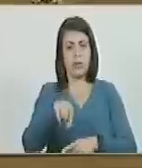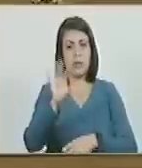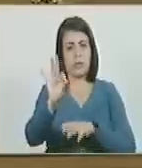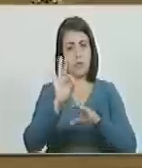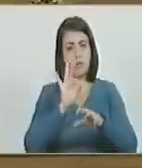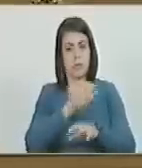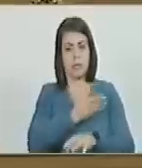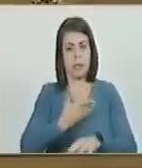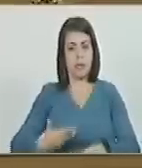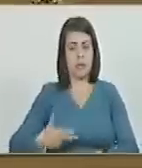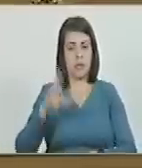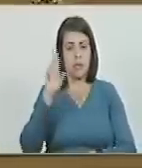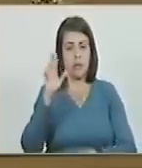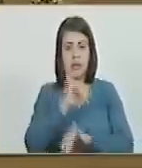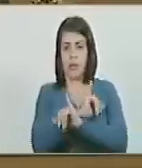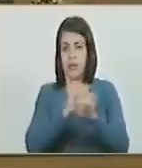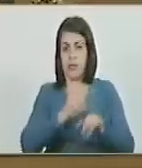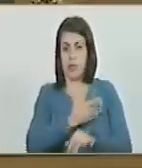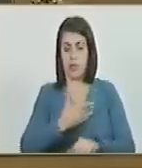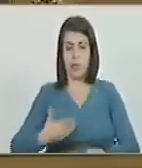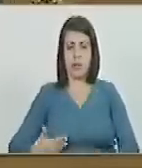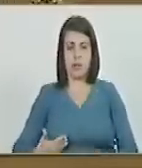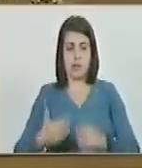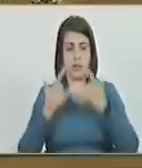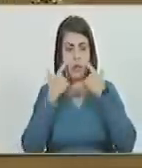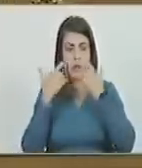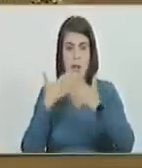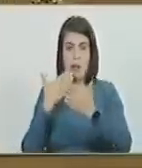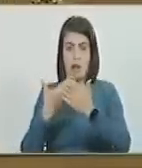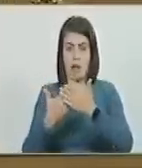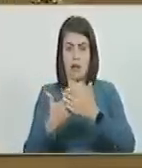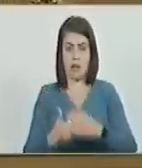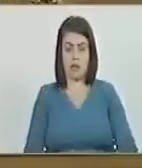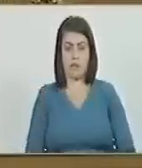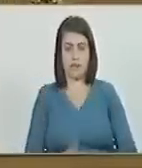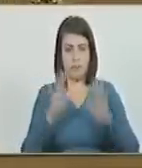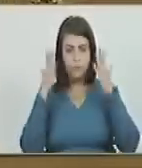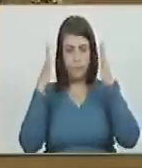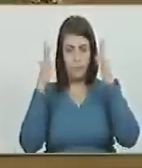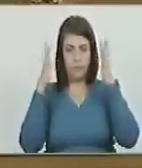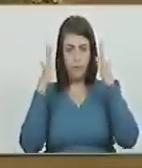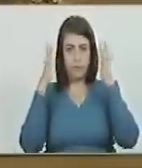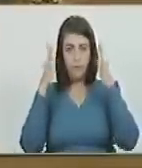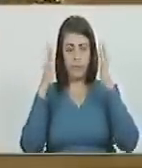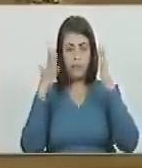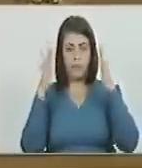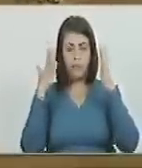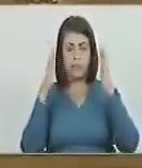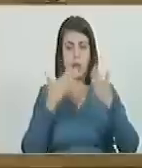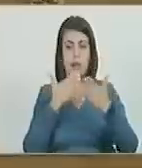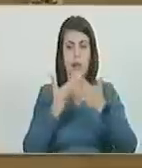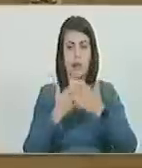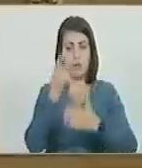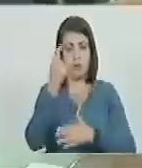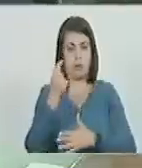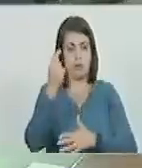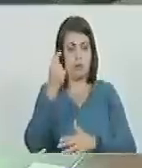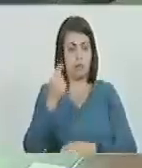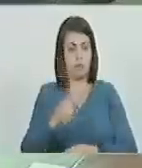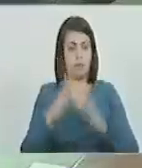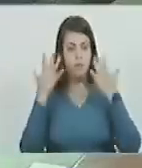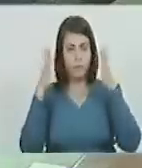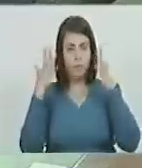escoger presidente de la República. Es todo, señor presidente. Muchas gracias. Gracias, diputado.